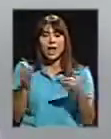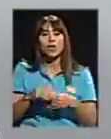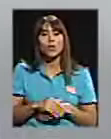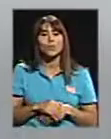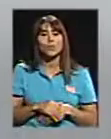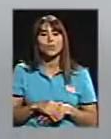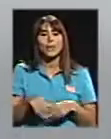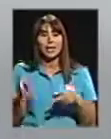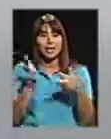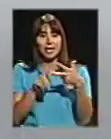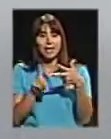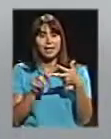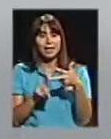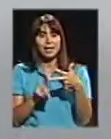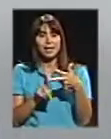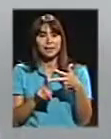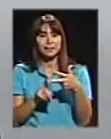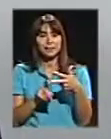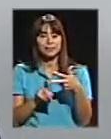Y la tercera